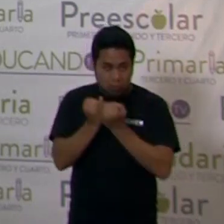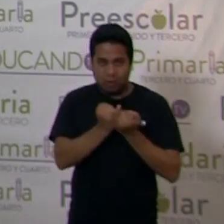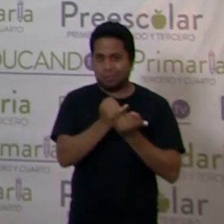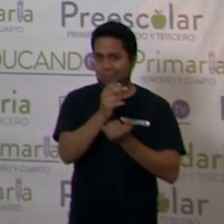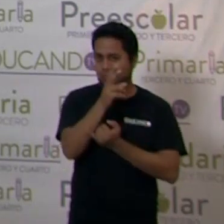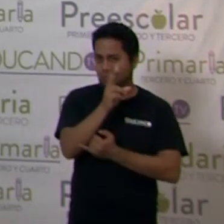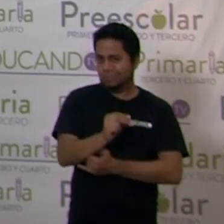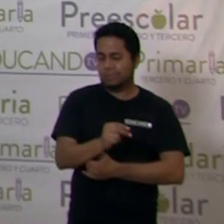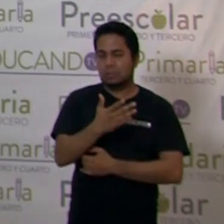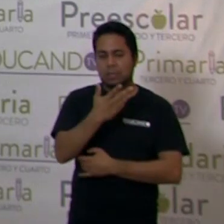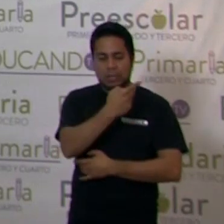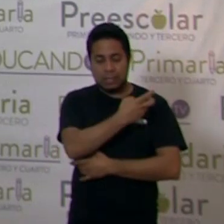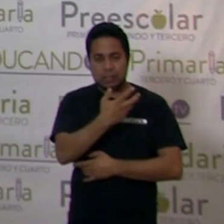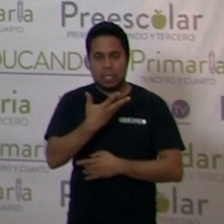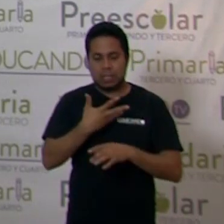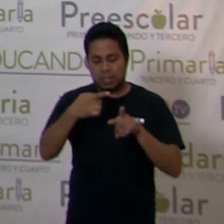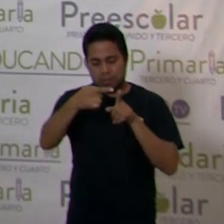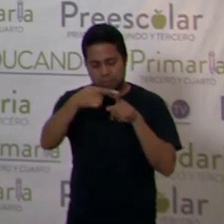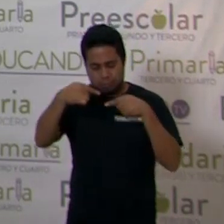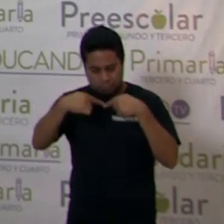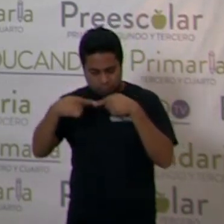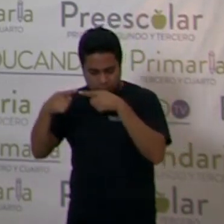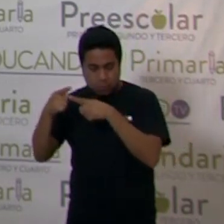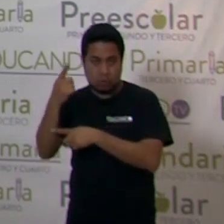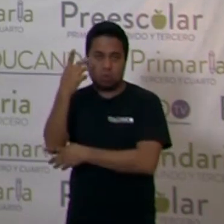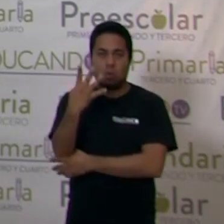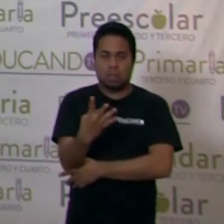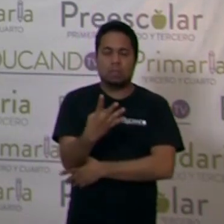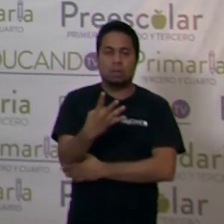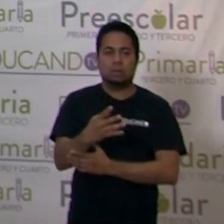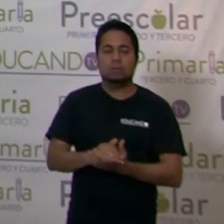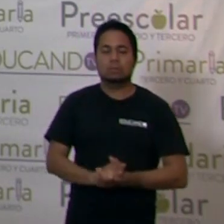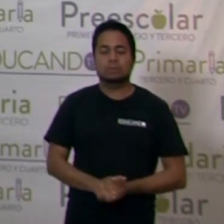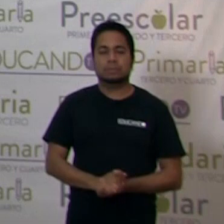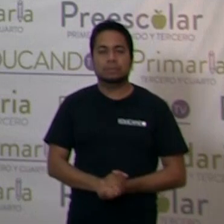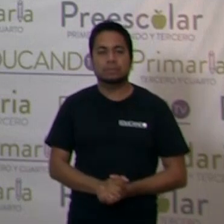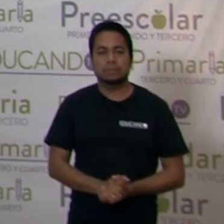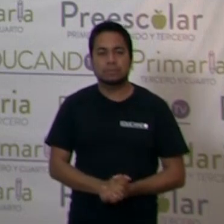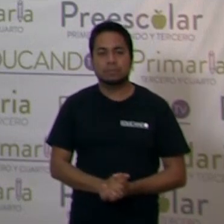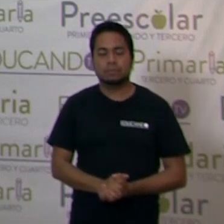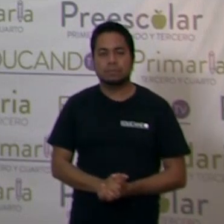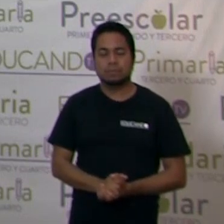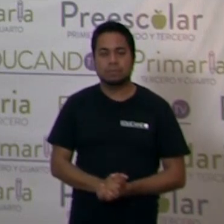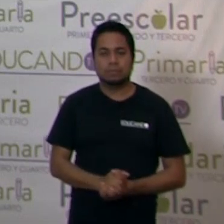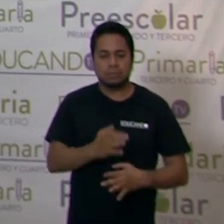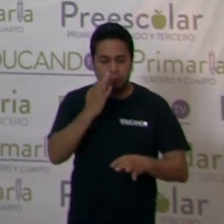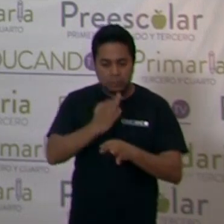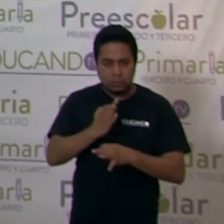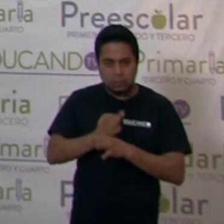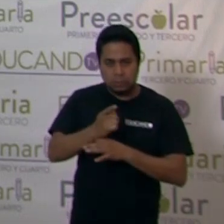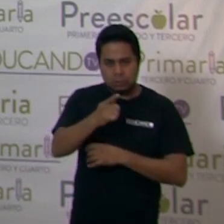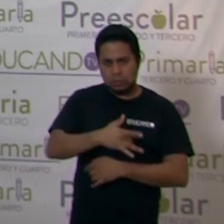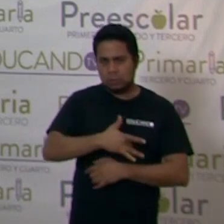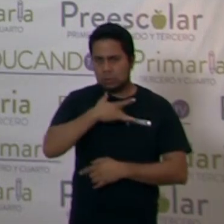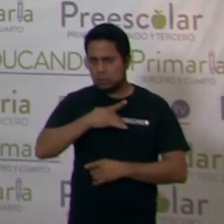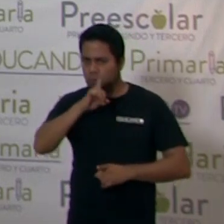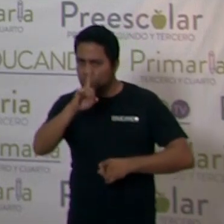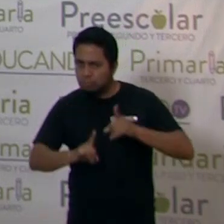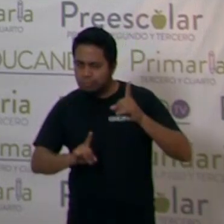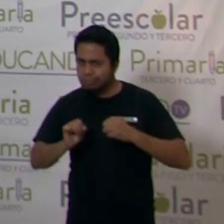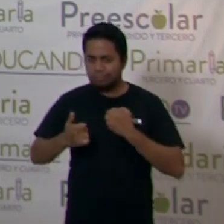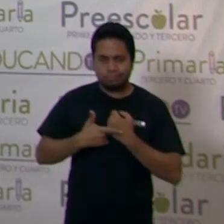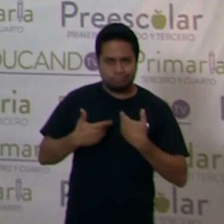vértices tiene cuatro Bueno hasta acá tienes alguna duda